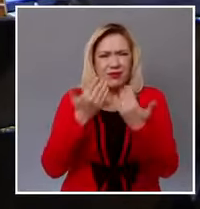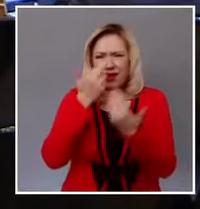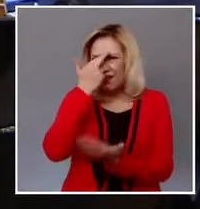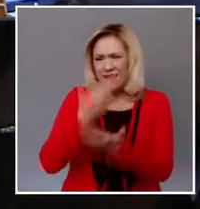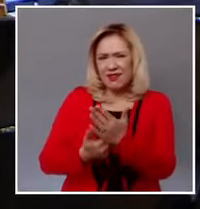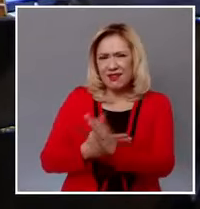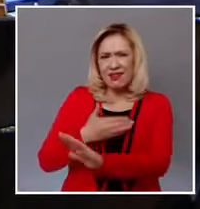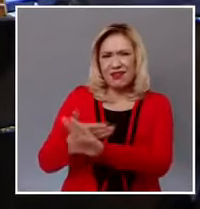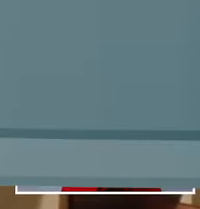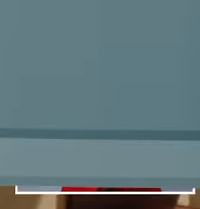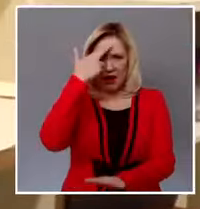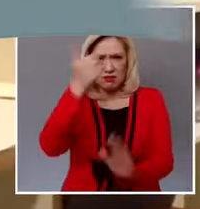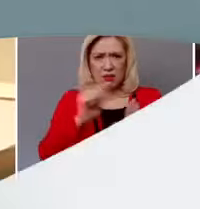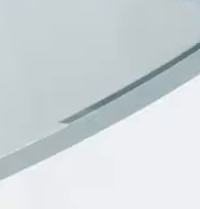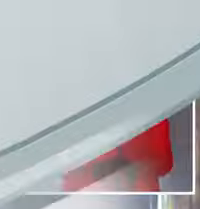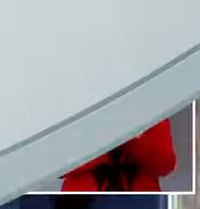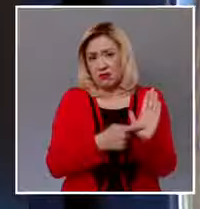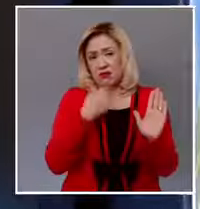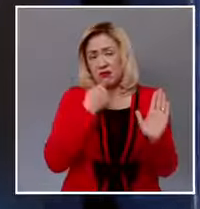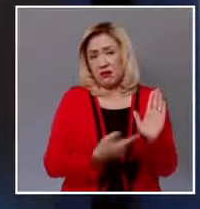razonabilidad.